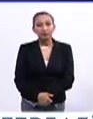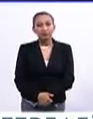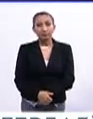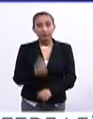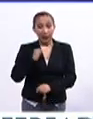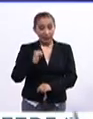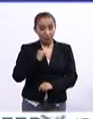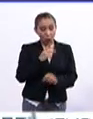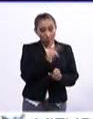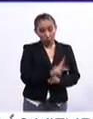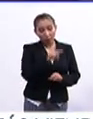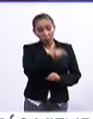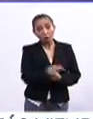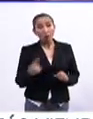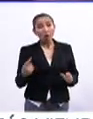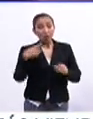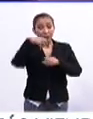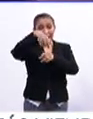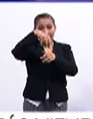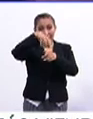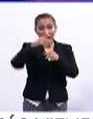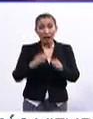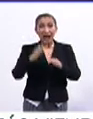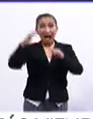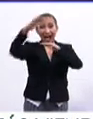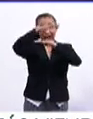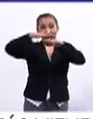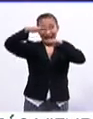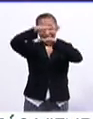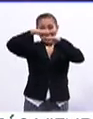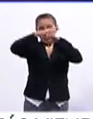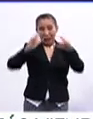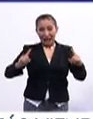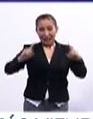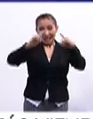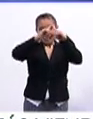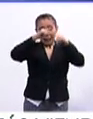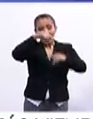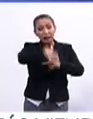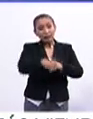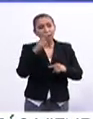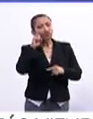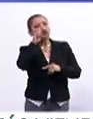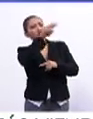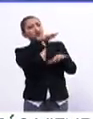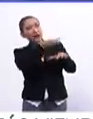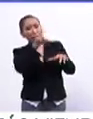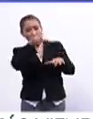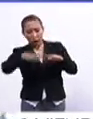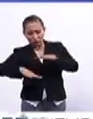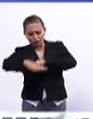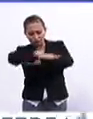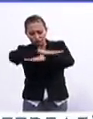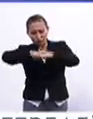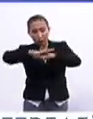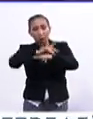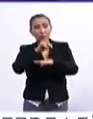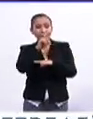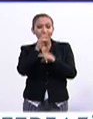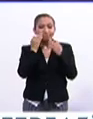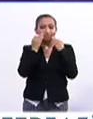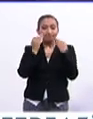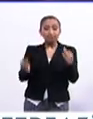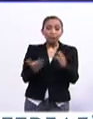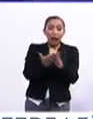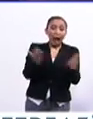Del viejo pueblo, solo el campanario y la parte superior de la fachada de la iglesia quedaron visibles de entre las aguas, como mudos testigos